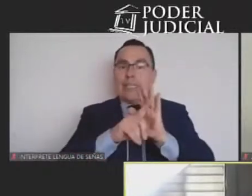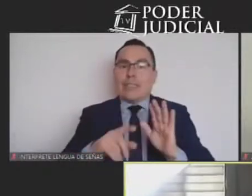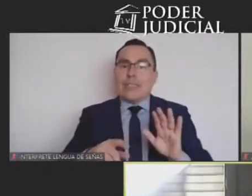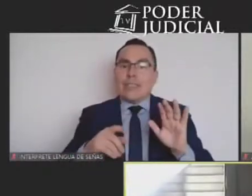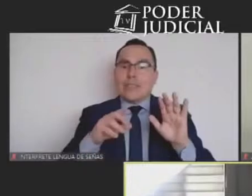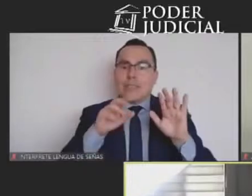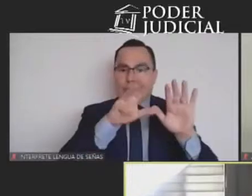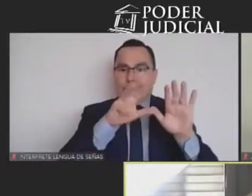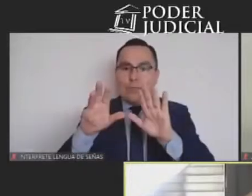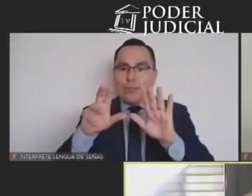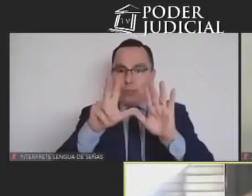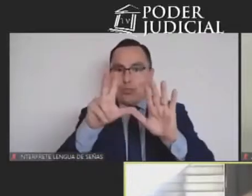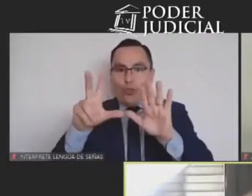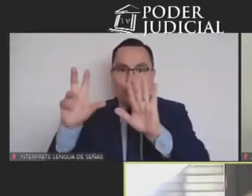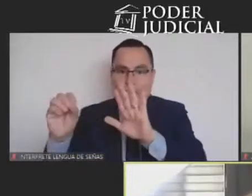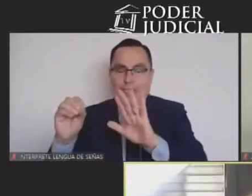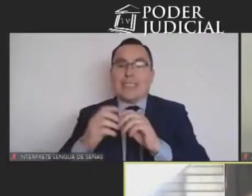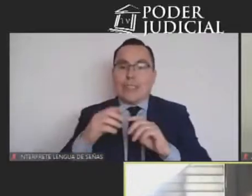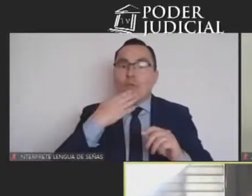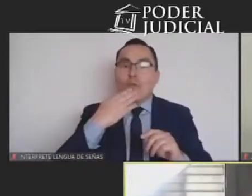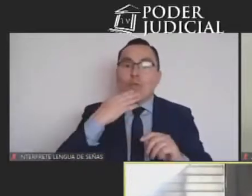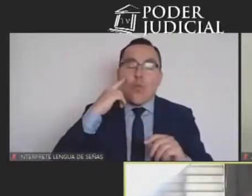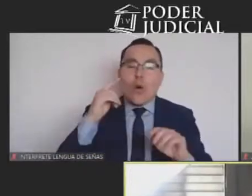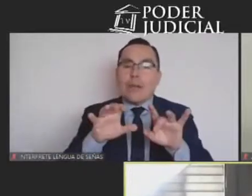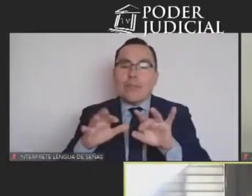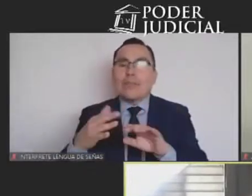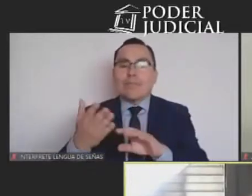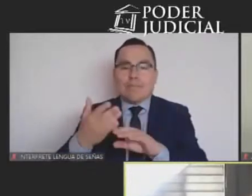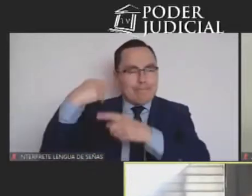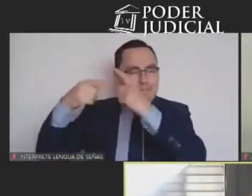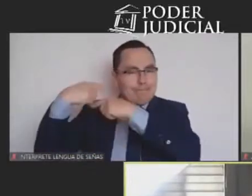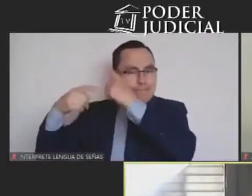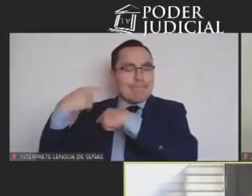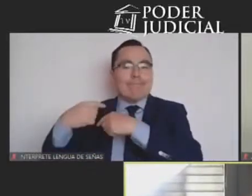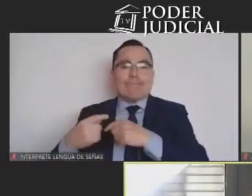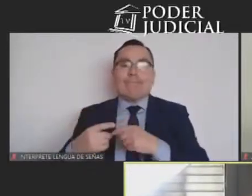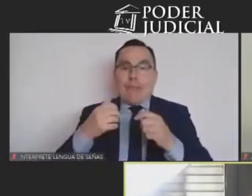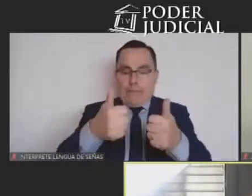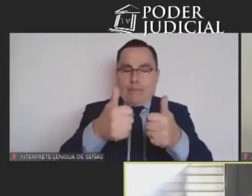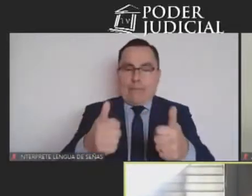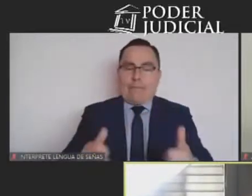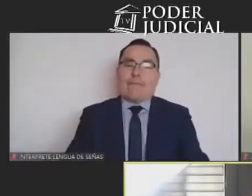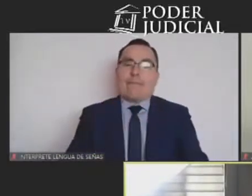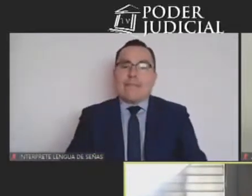al procedimiento administrativo en general. Bien.